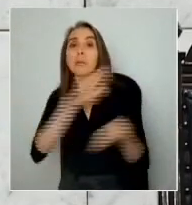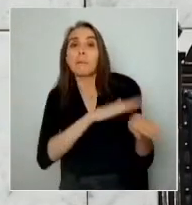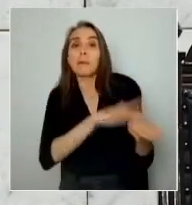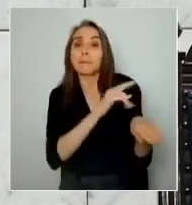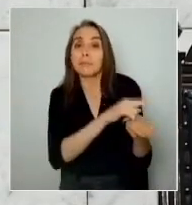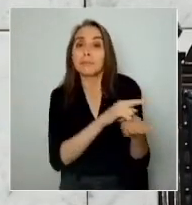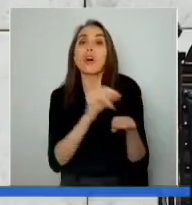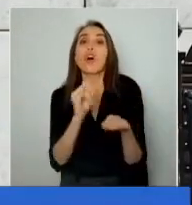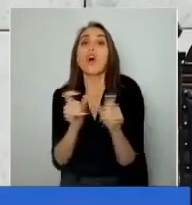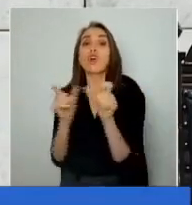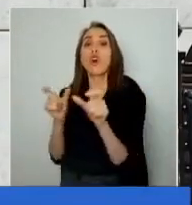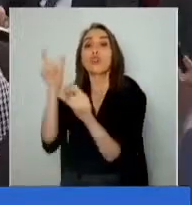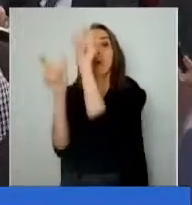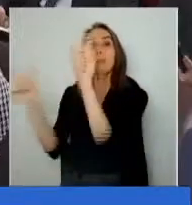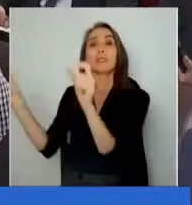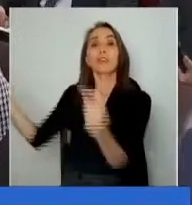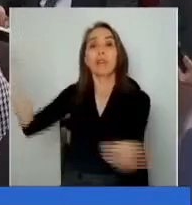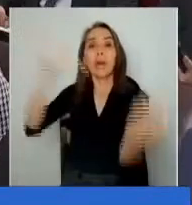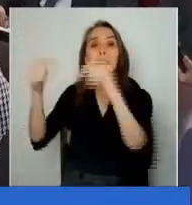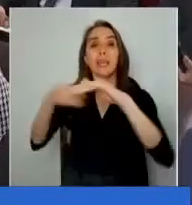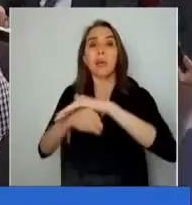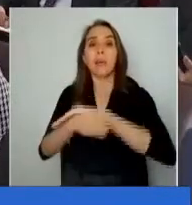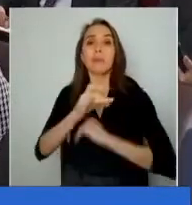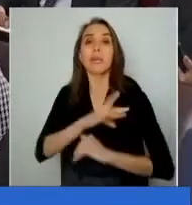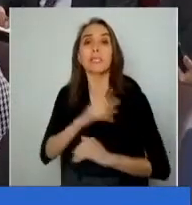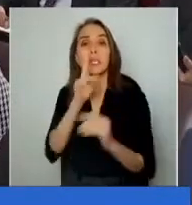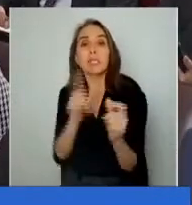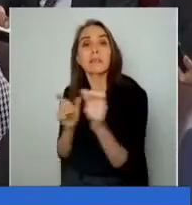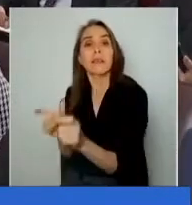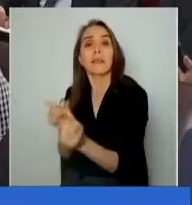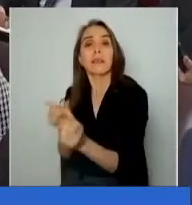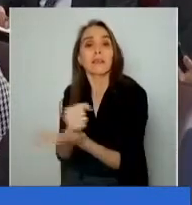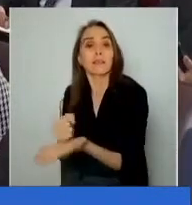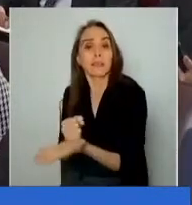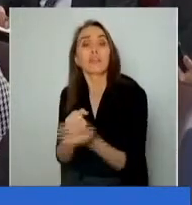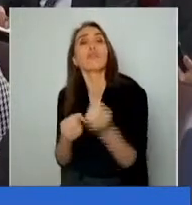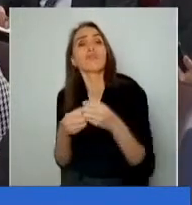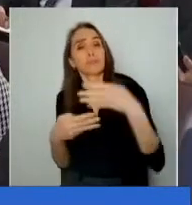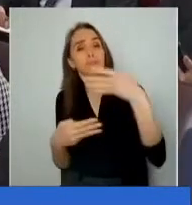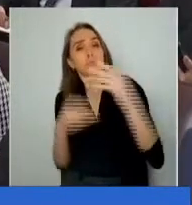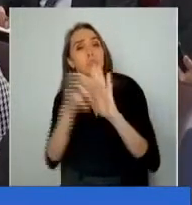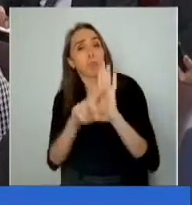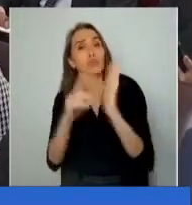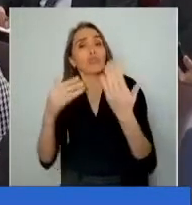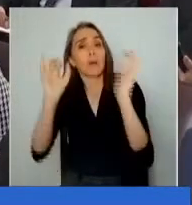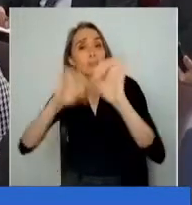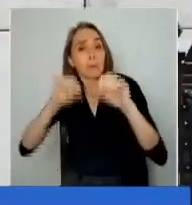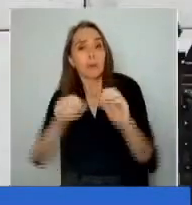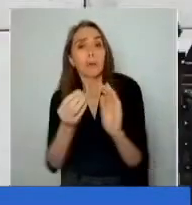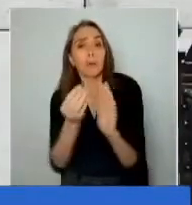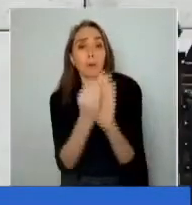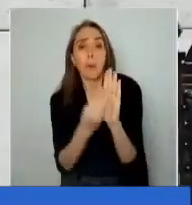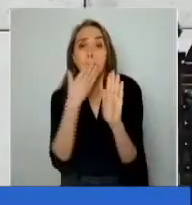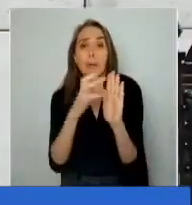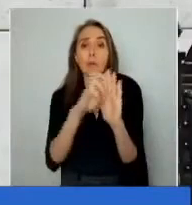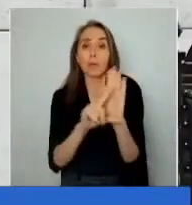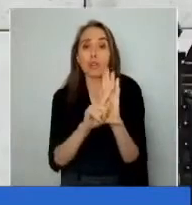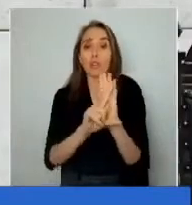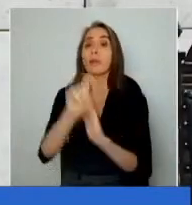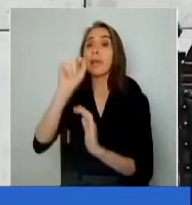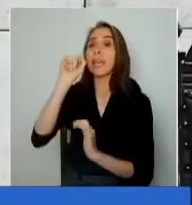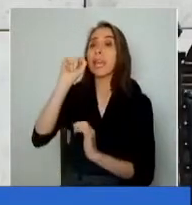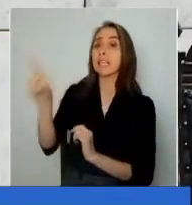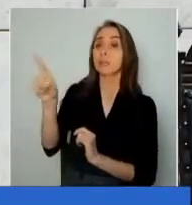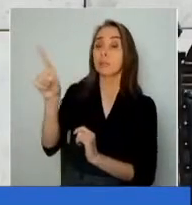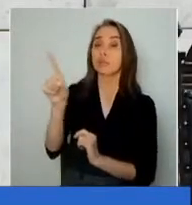entre otras respecto a esto último mejoramos la ley de expulsiones para que cuando el gobierno vía